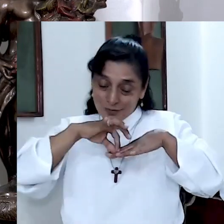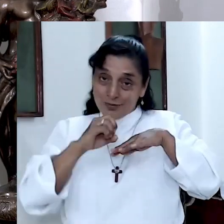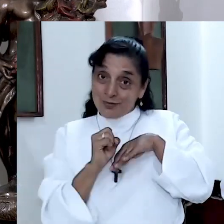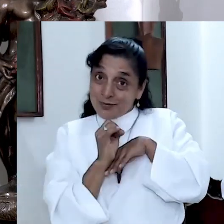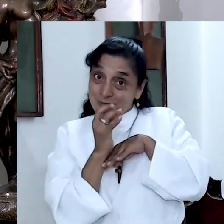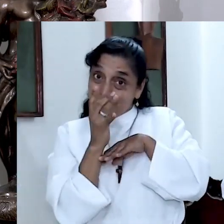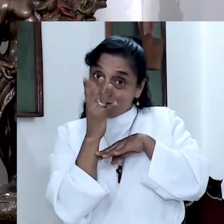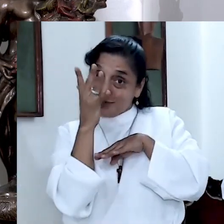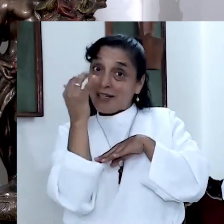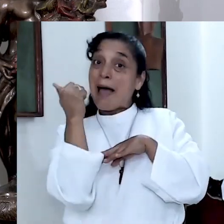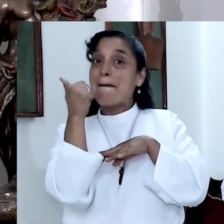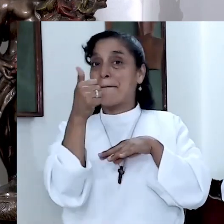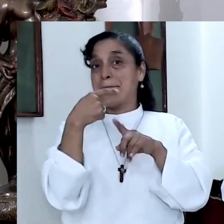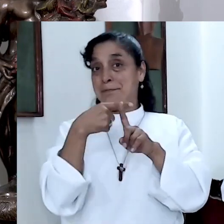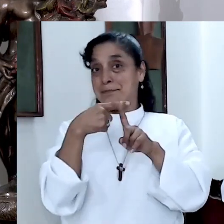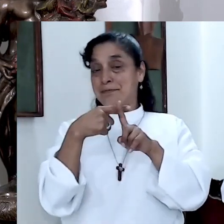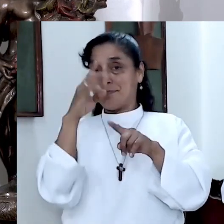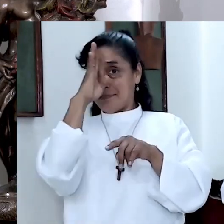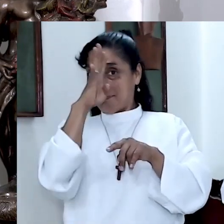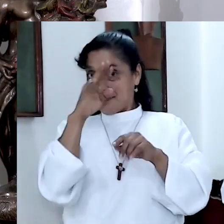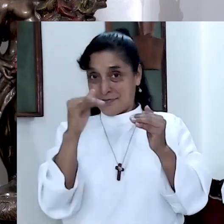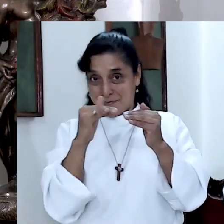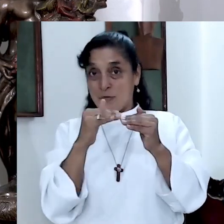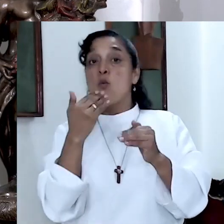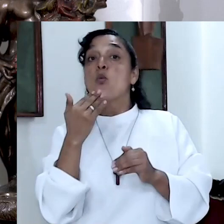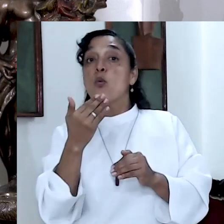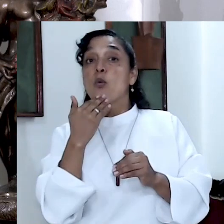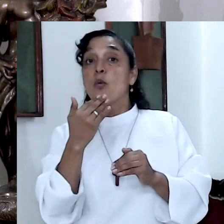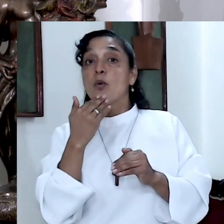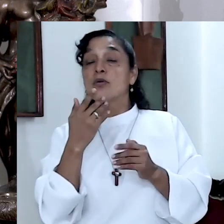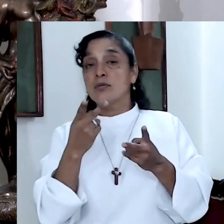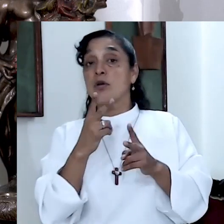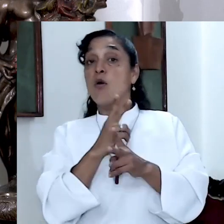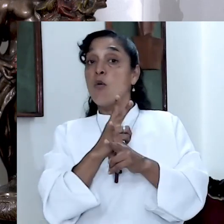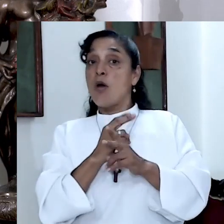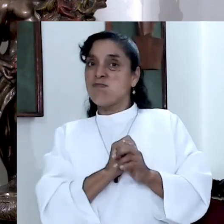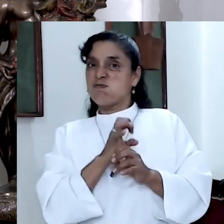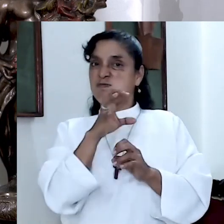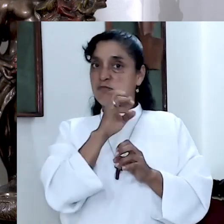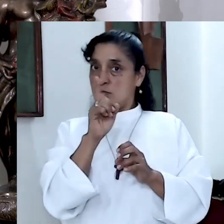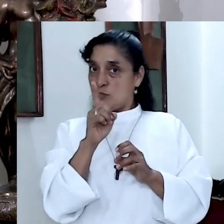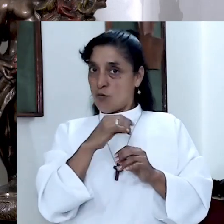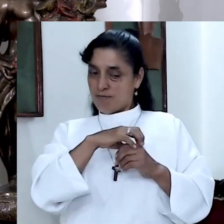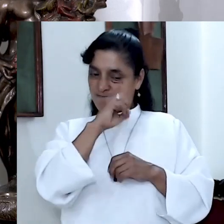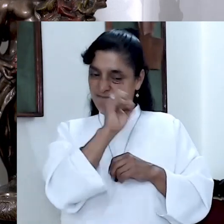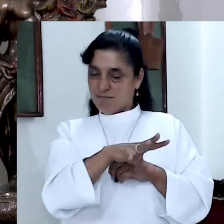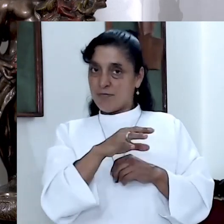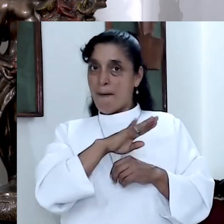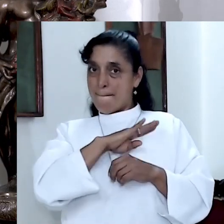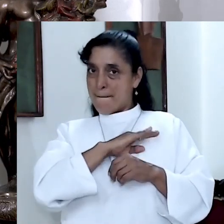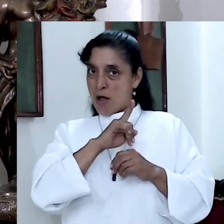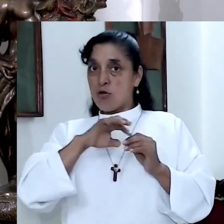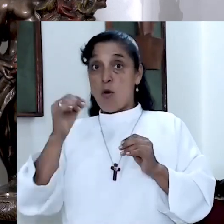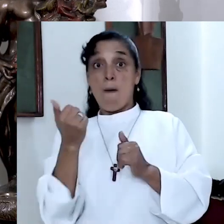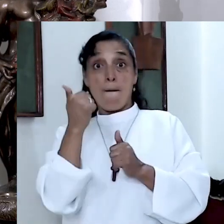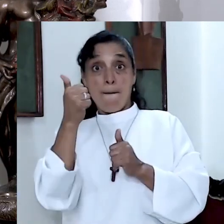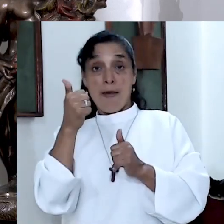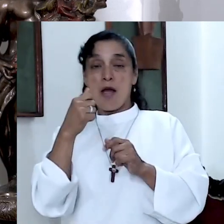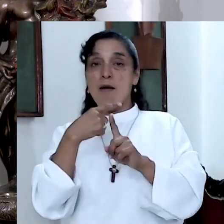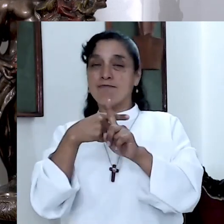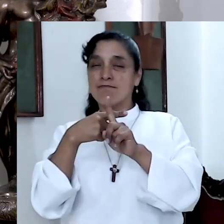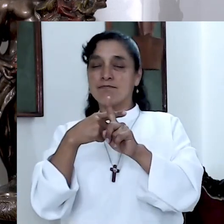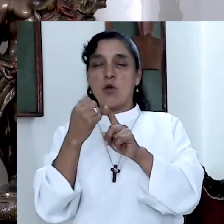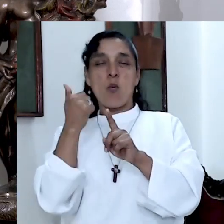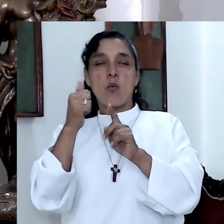que está, es una imagen para decir lo bueno, pues va a triunfar. Que la semilla que el buen trigo siempre triunfe